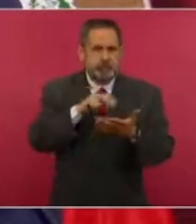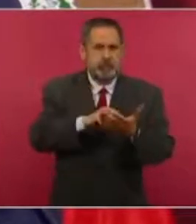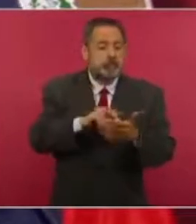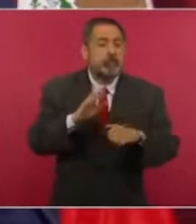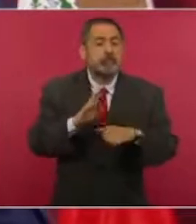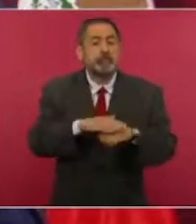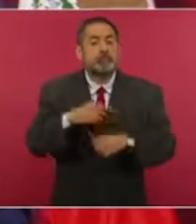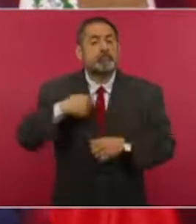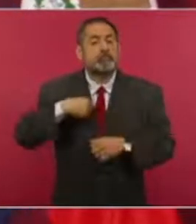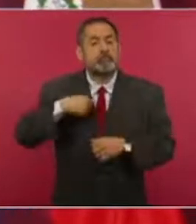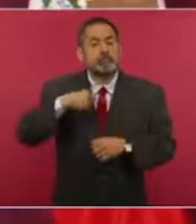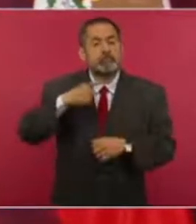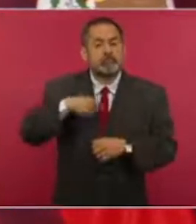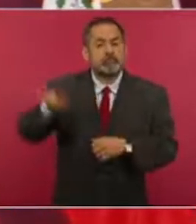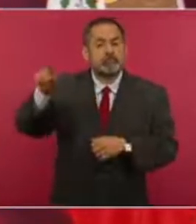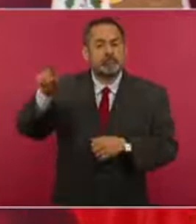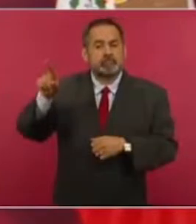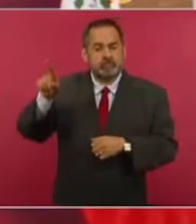a estar en